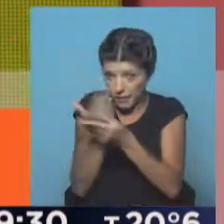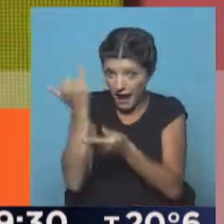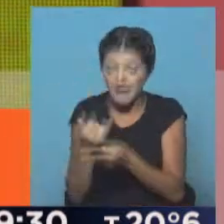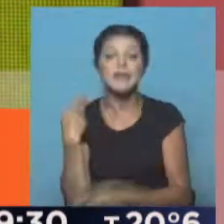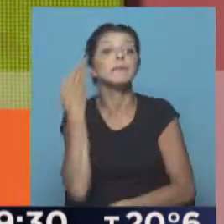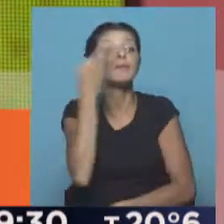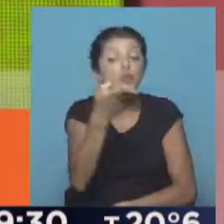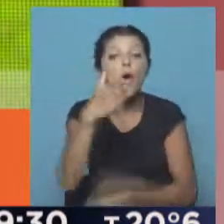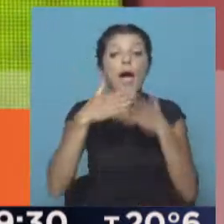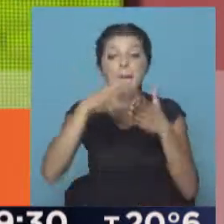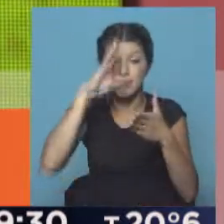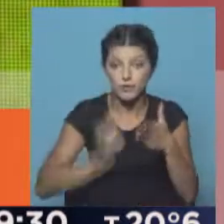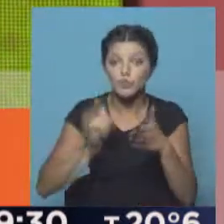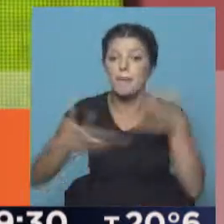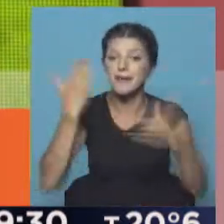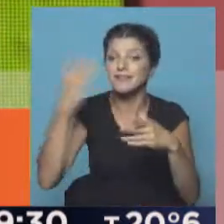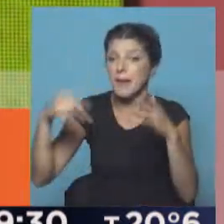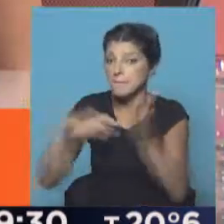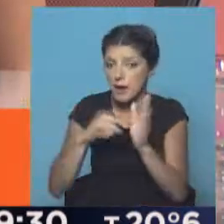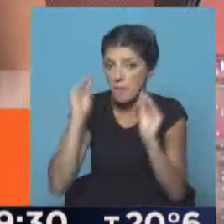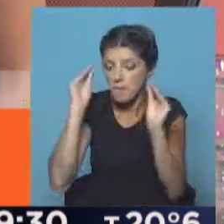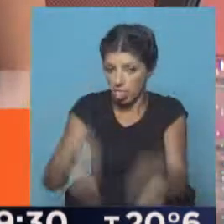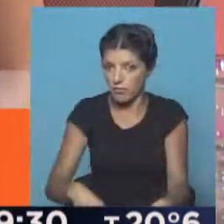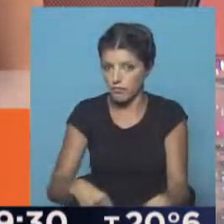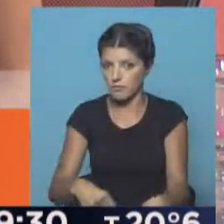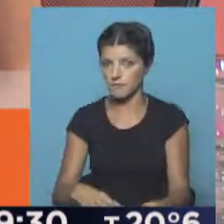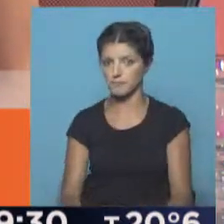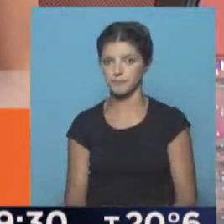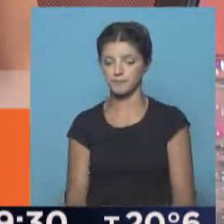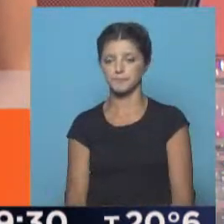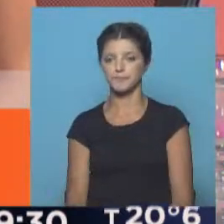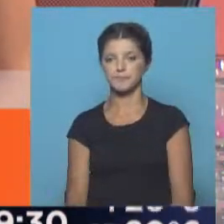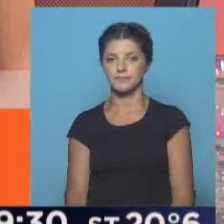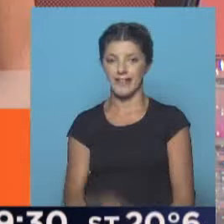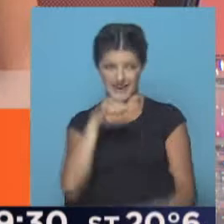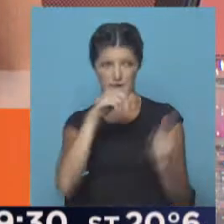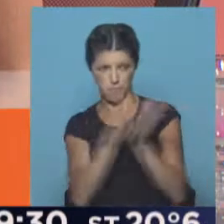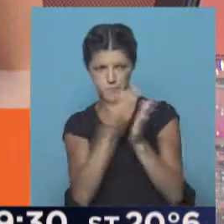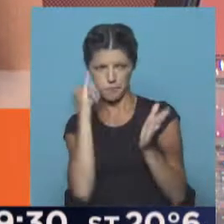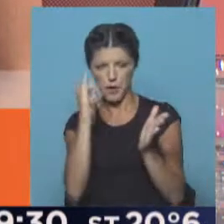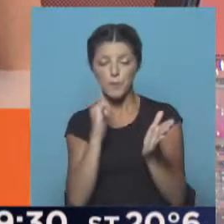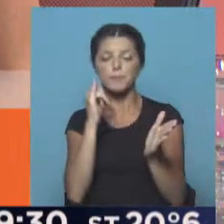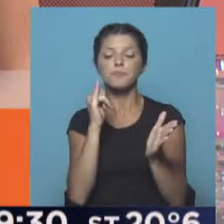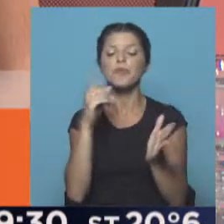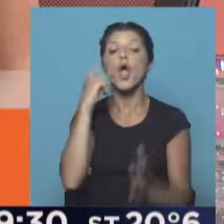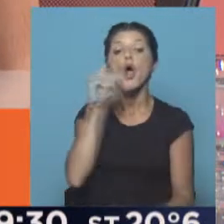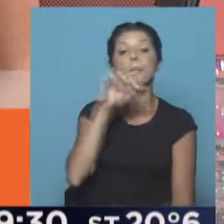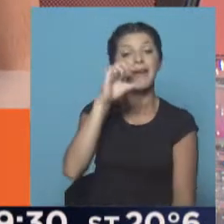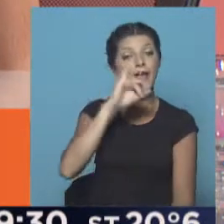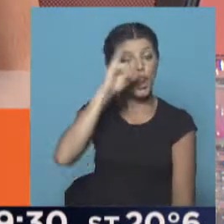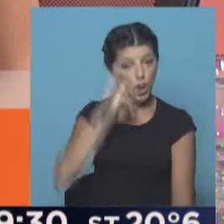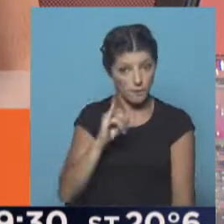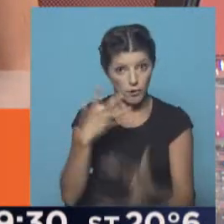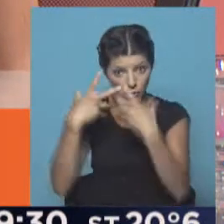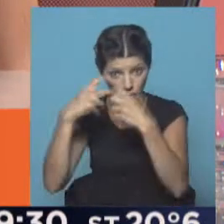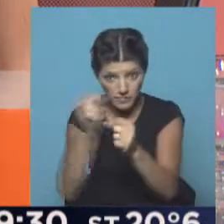pero sin embargo no había habido resultados todavía. La pericia, de hecho, nosotros en el libro lo contamos. Cuando López aparece con el dinero no había